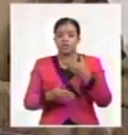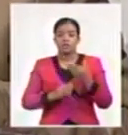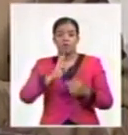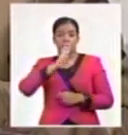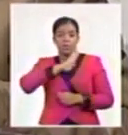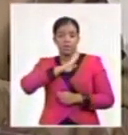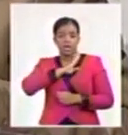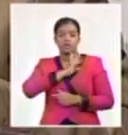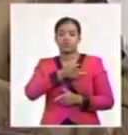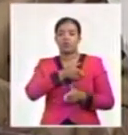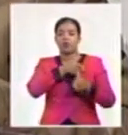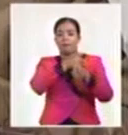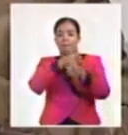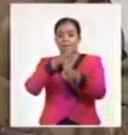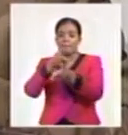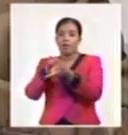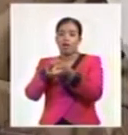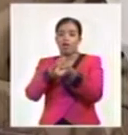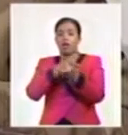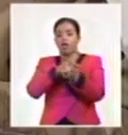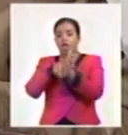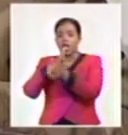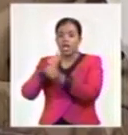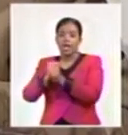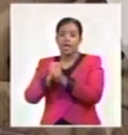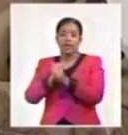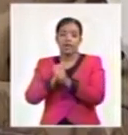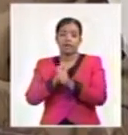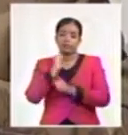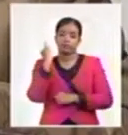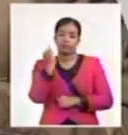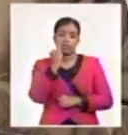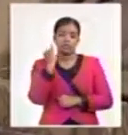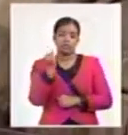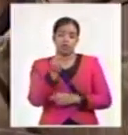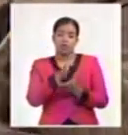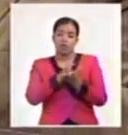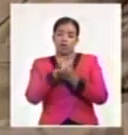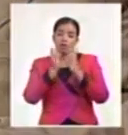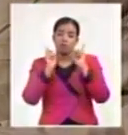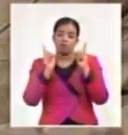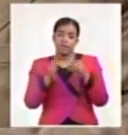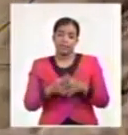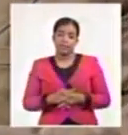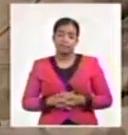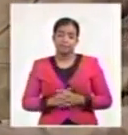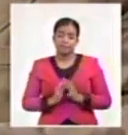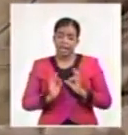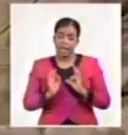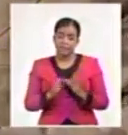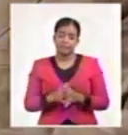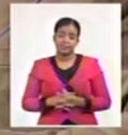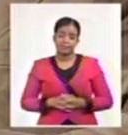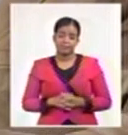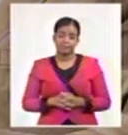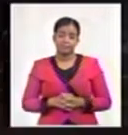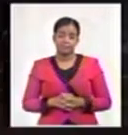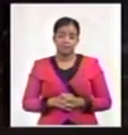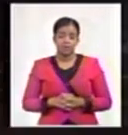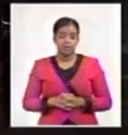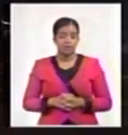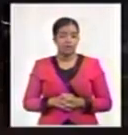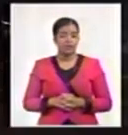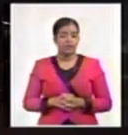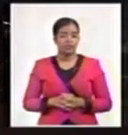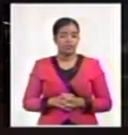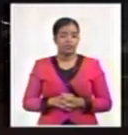y el despliegue de guerras entendidas como la continuación de la política, ¿no? Entonces, claro, creo que debemos tomar en cuenta estos datos. Bueno, me